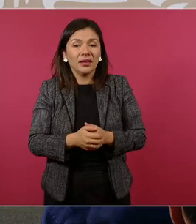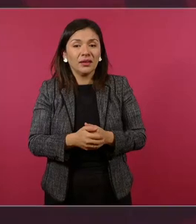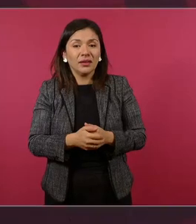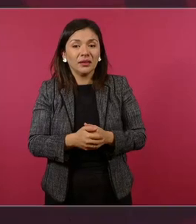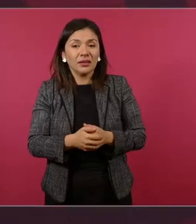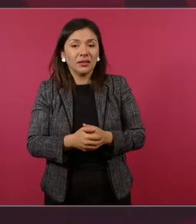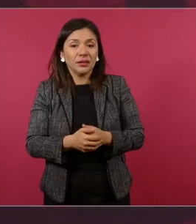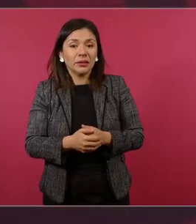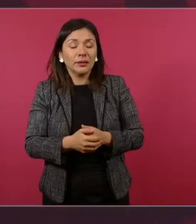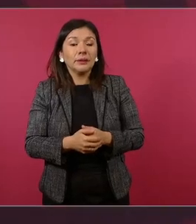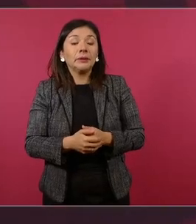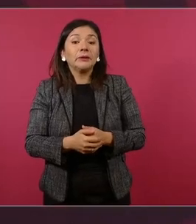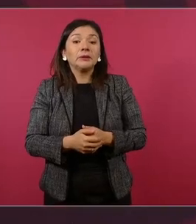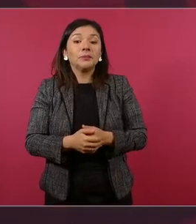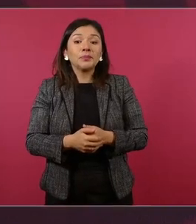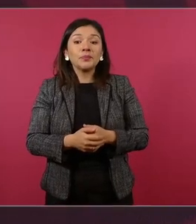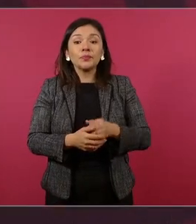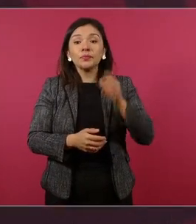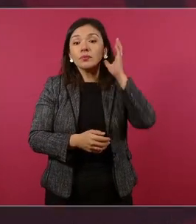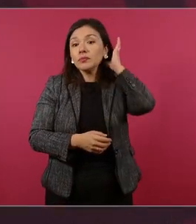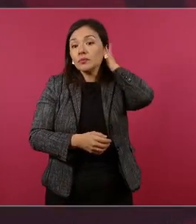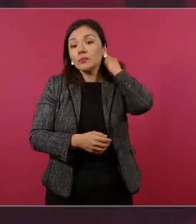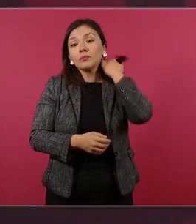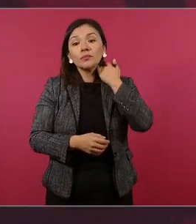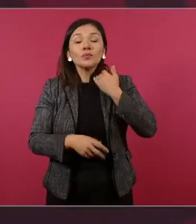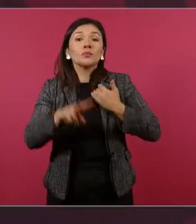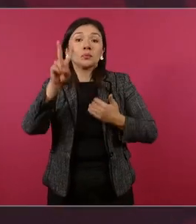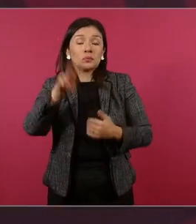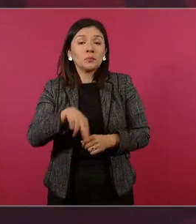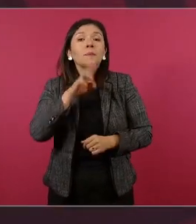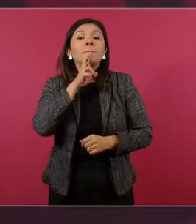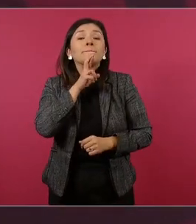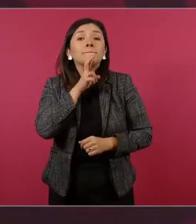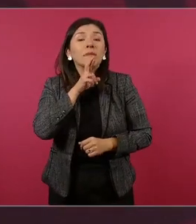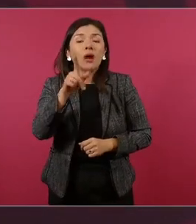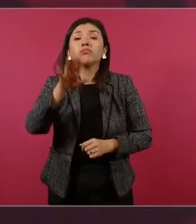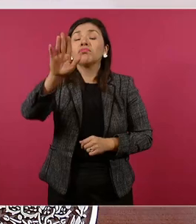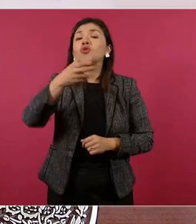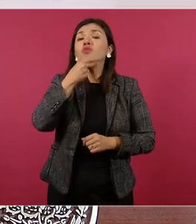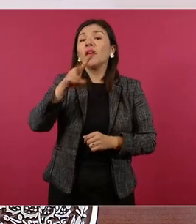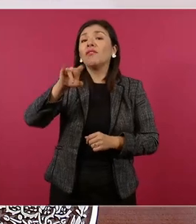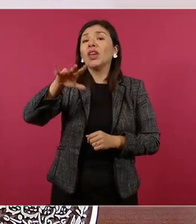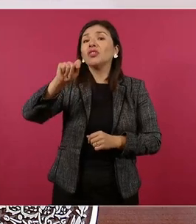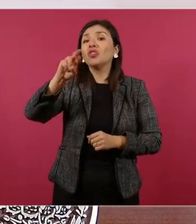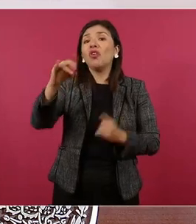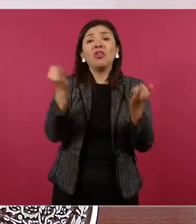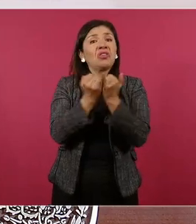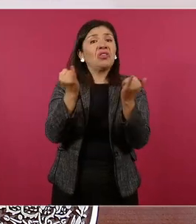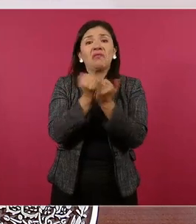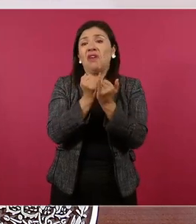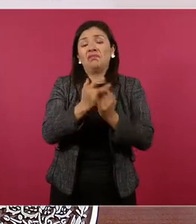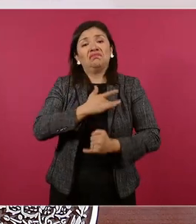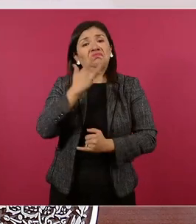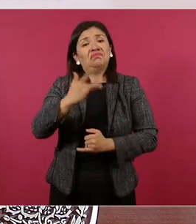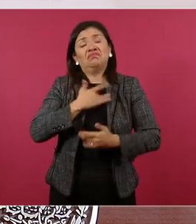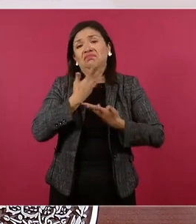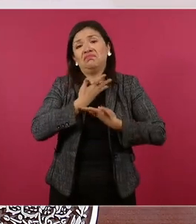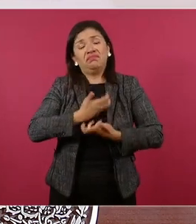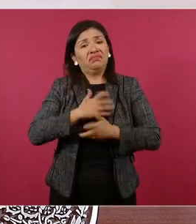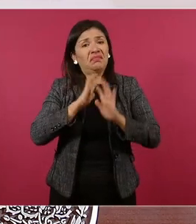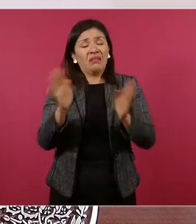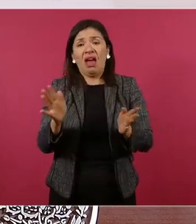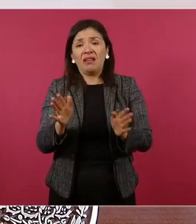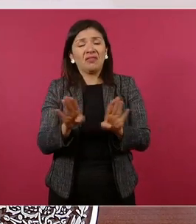es más eficaz Víctor truquillo es otro decepcionado también sí es más